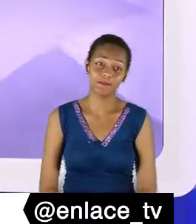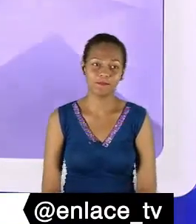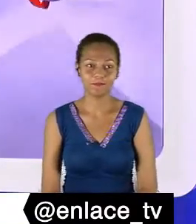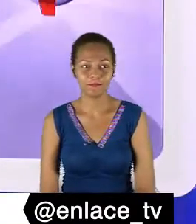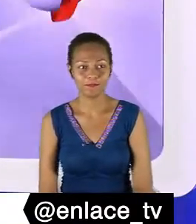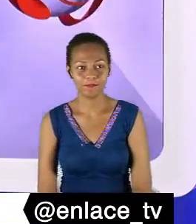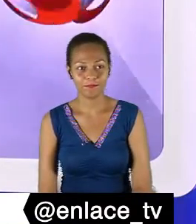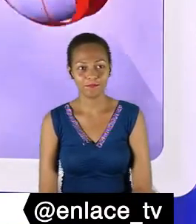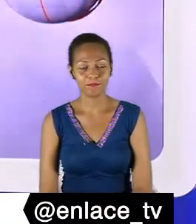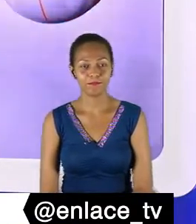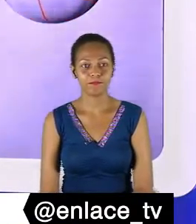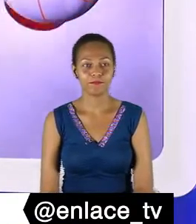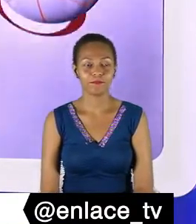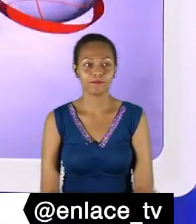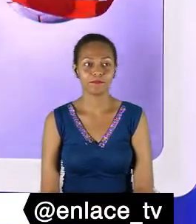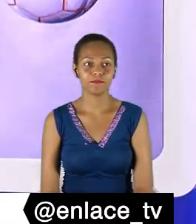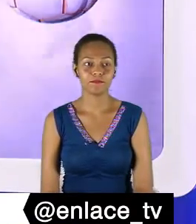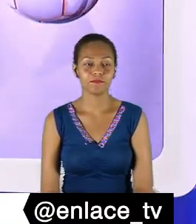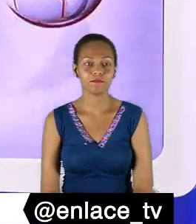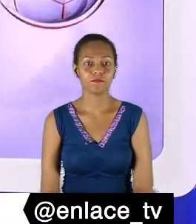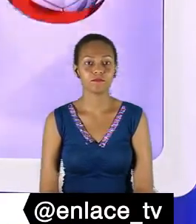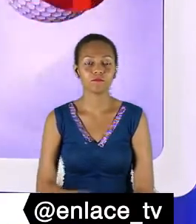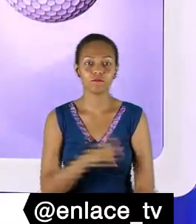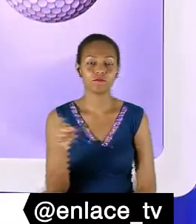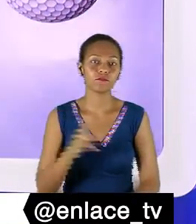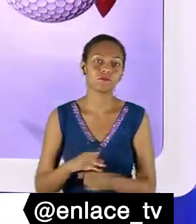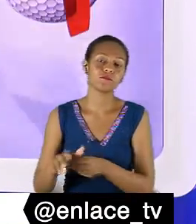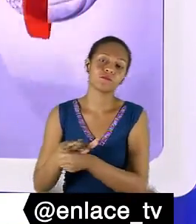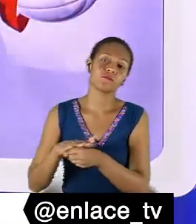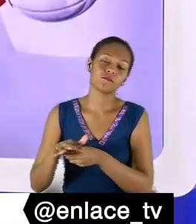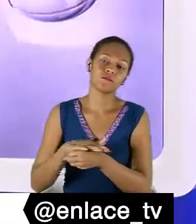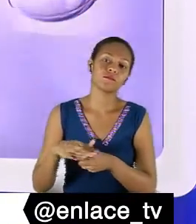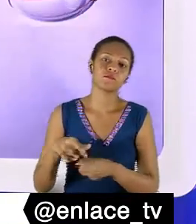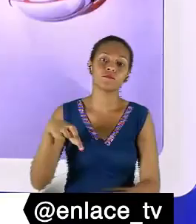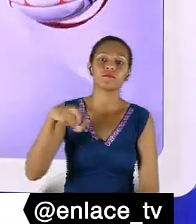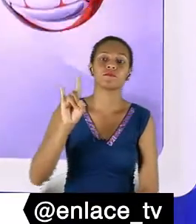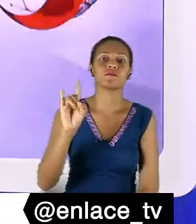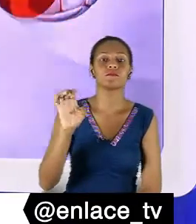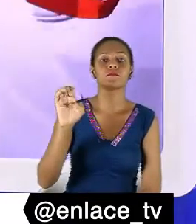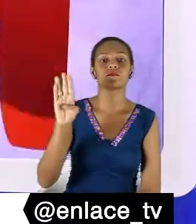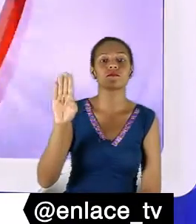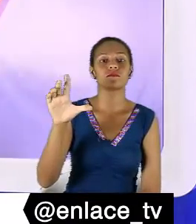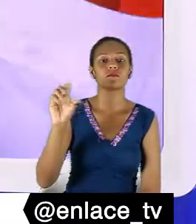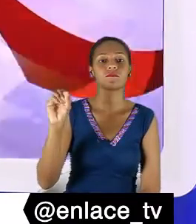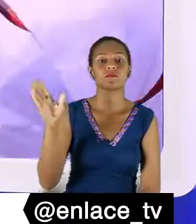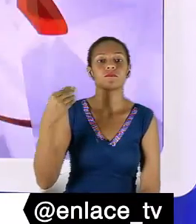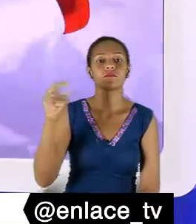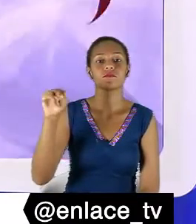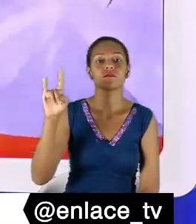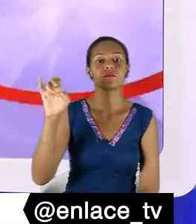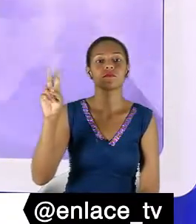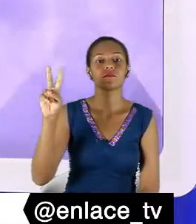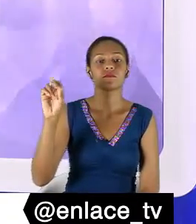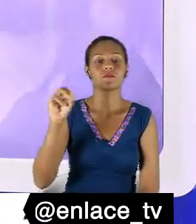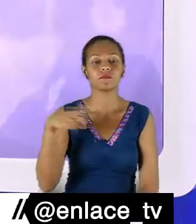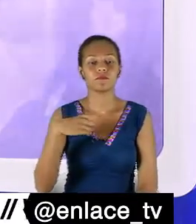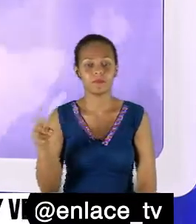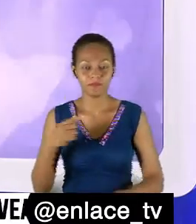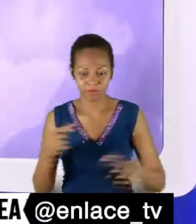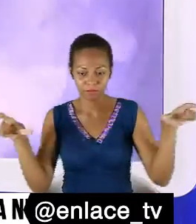En la polideportiva del barrio Pueblo Nuevo, ayer en horas de la noche, fue inaugurado un torneo de microfútbol organizado por la